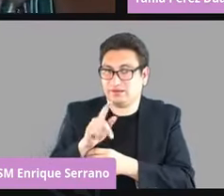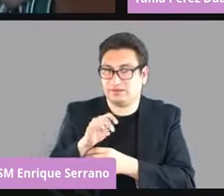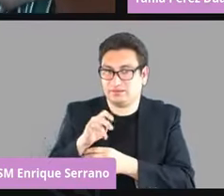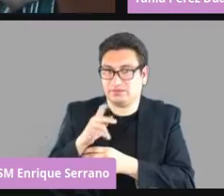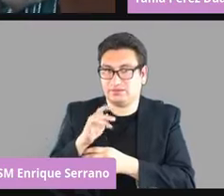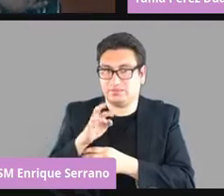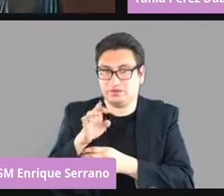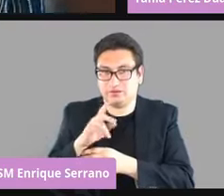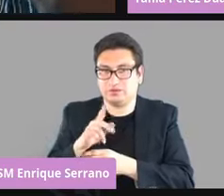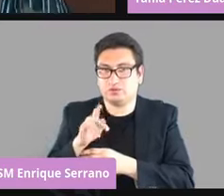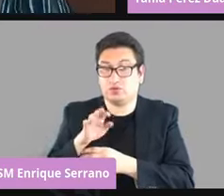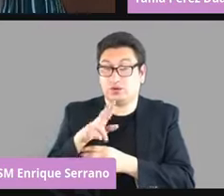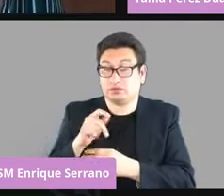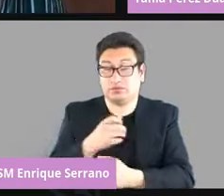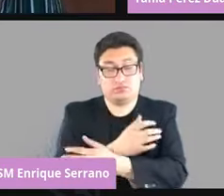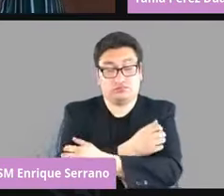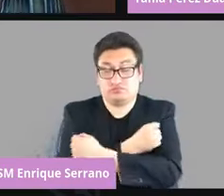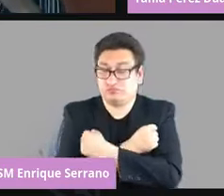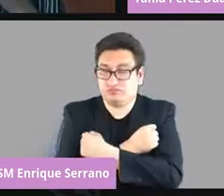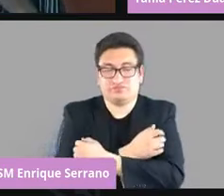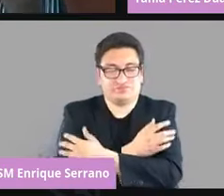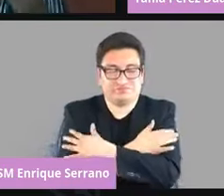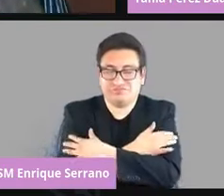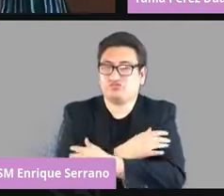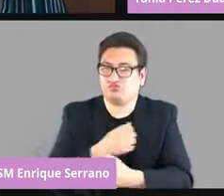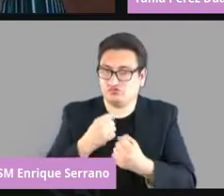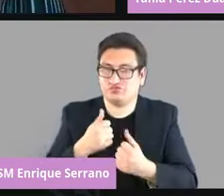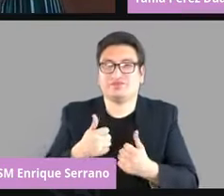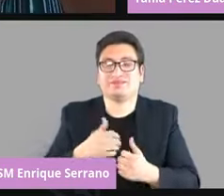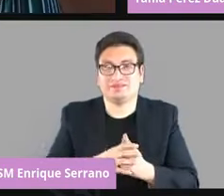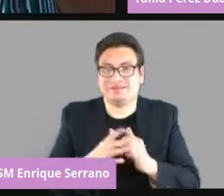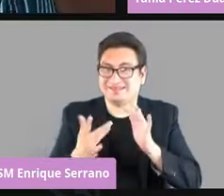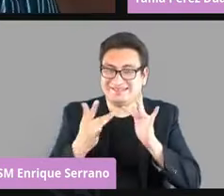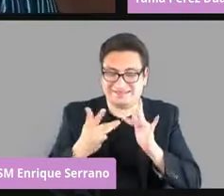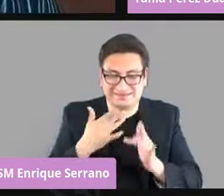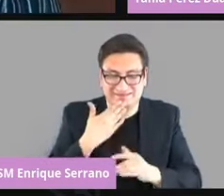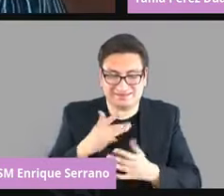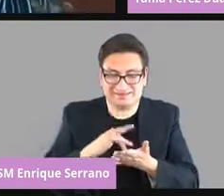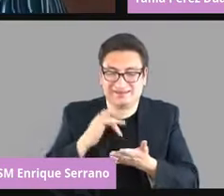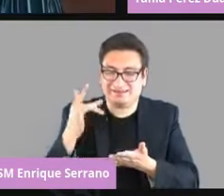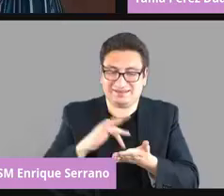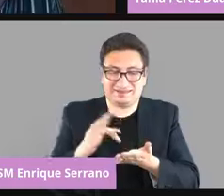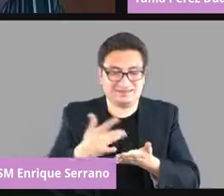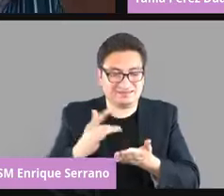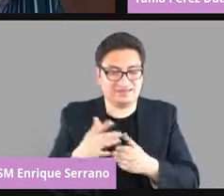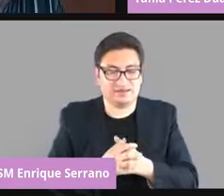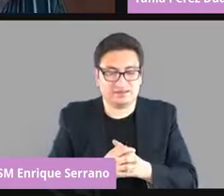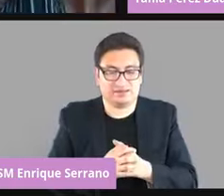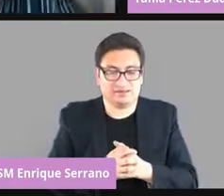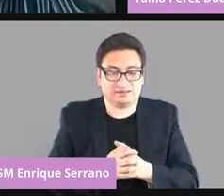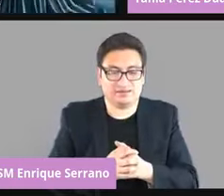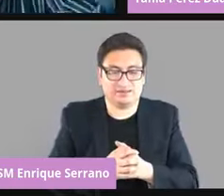Te abrazo muy fuerte a la distancia. Igualmente. Gracias por haber estado. Muy bien. Gracias. Bye, bye. Y buenas, buenas.